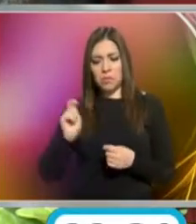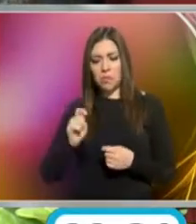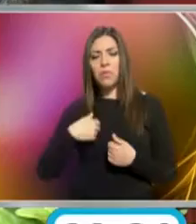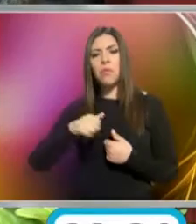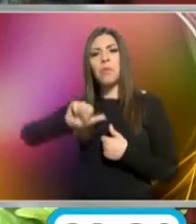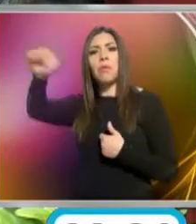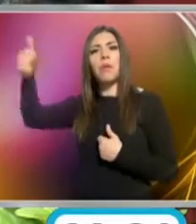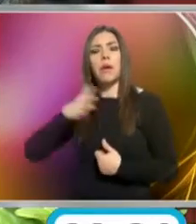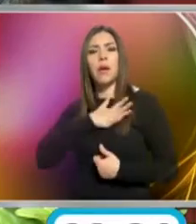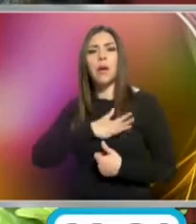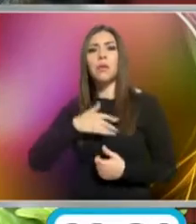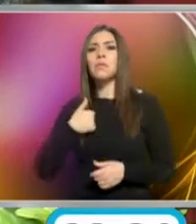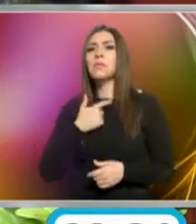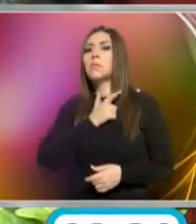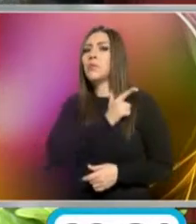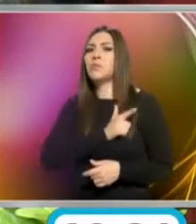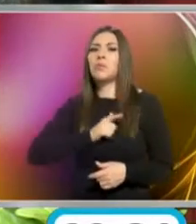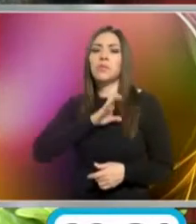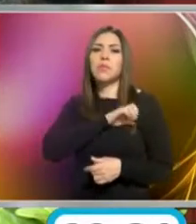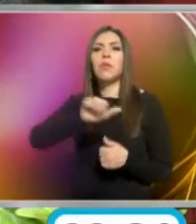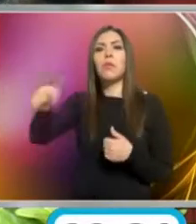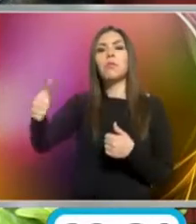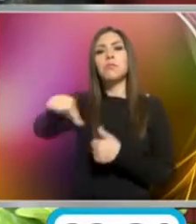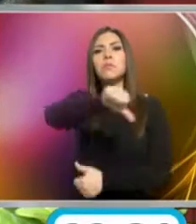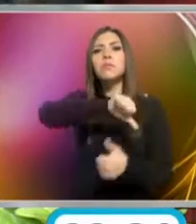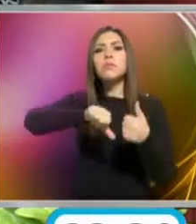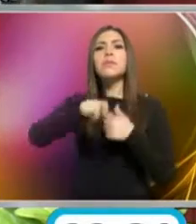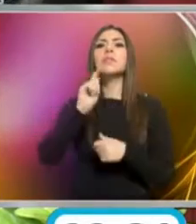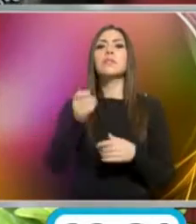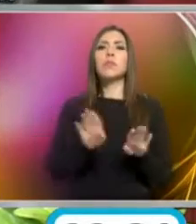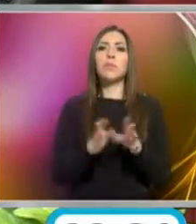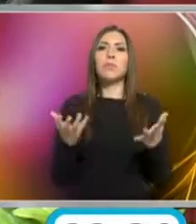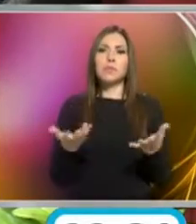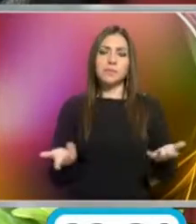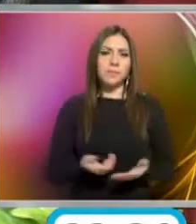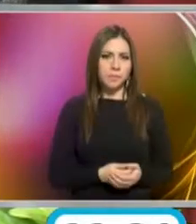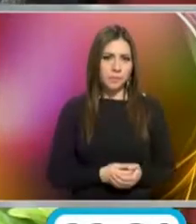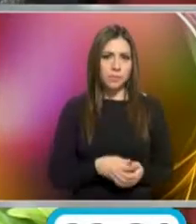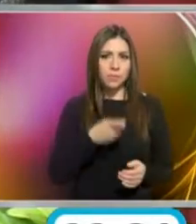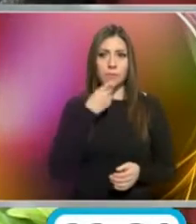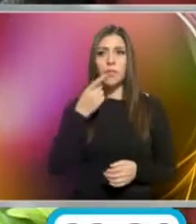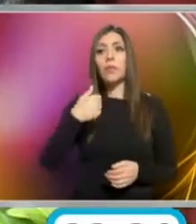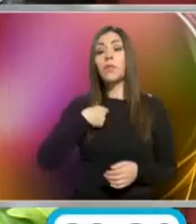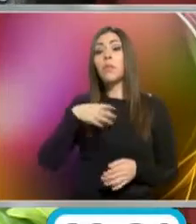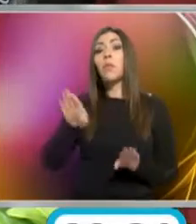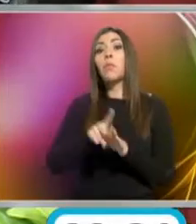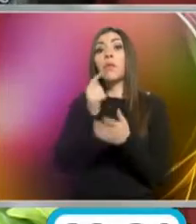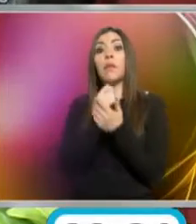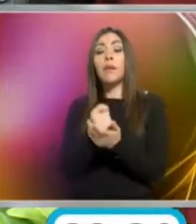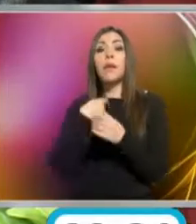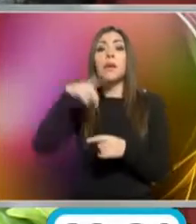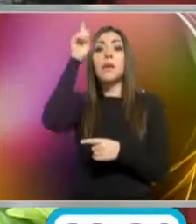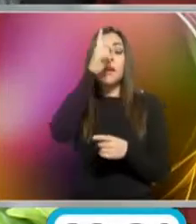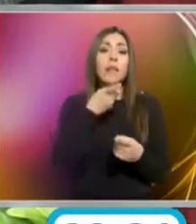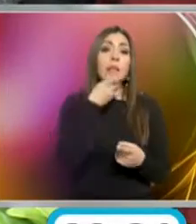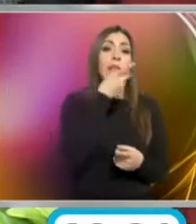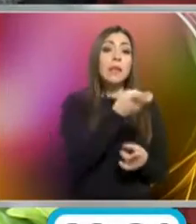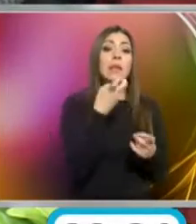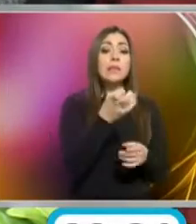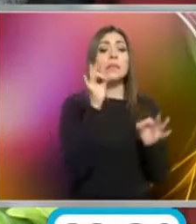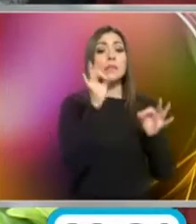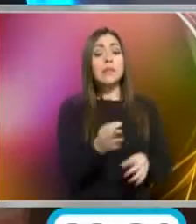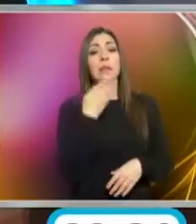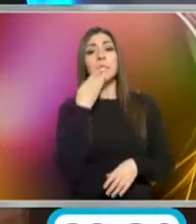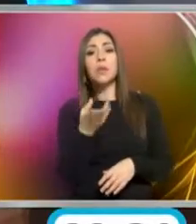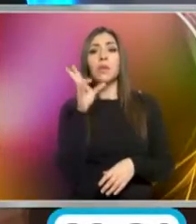muy personal. Sí. Yo como terapeuta no puedo dar consejos, ¿verdad? Ni mucho menos, ni decirle lo que moralmente sería correcto. Ese sería un punto de